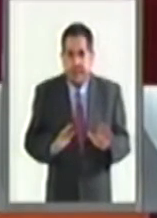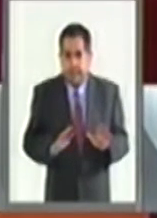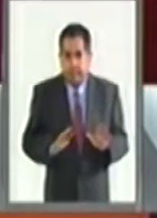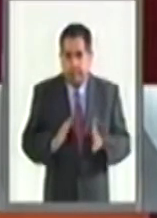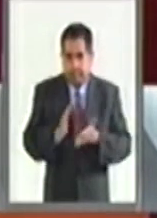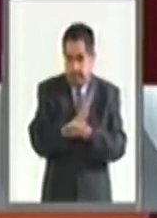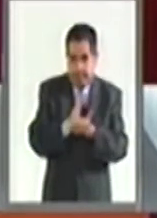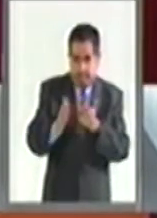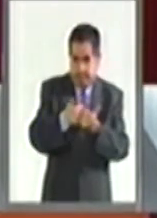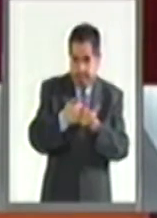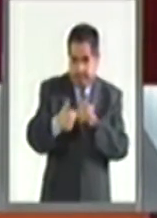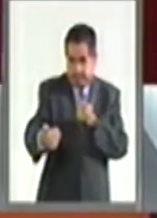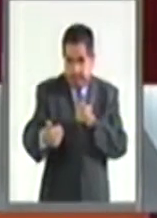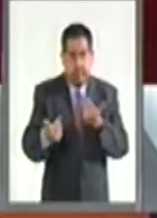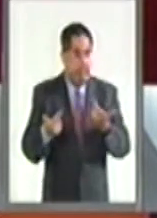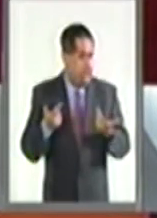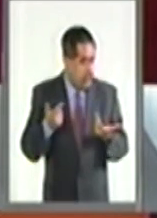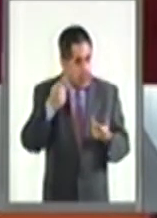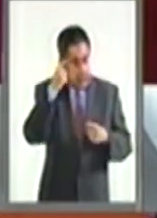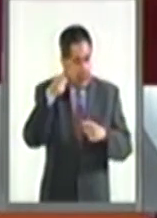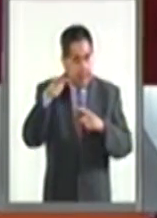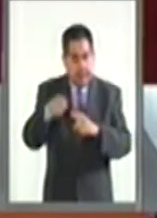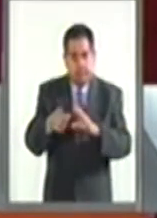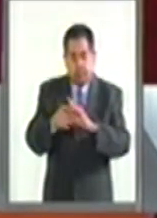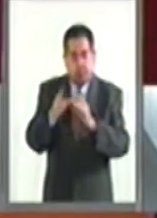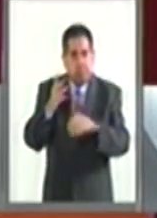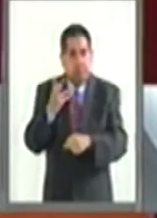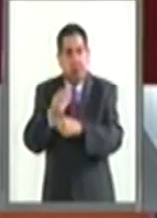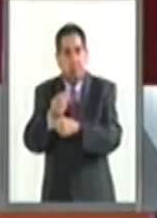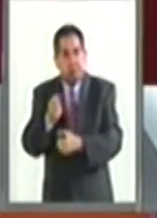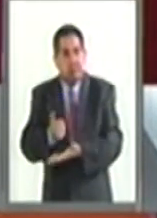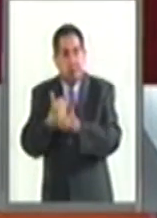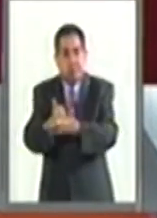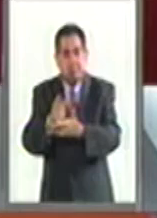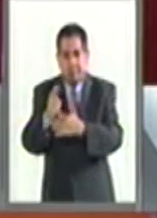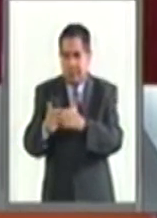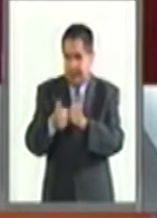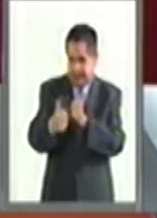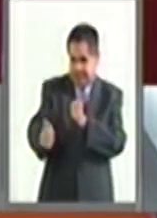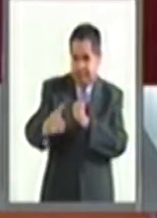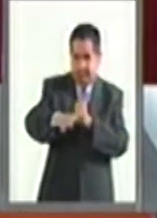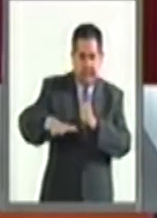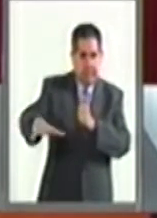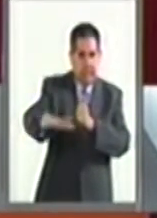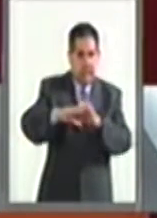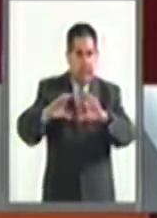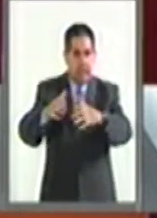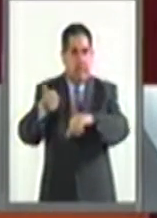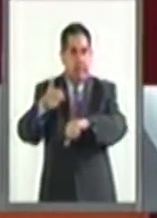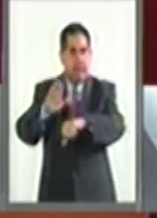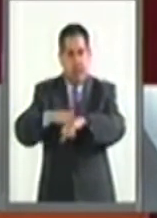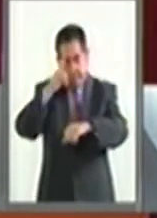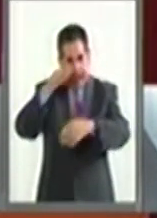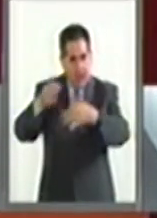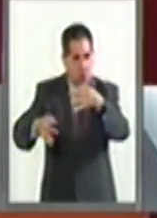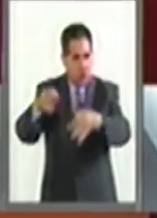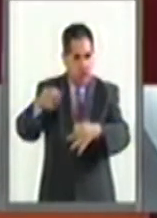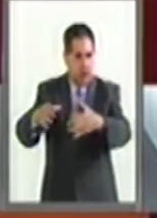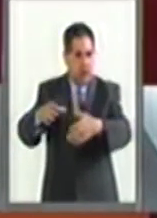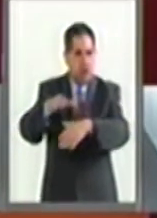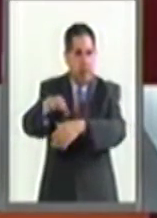En consecuencia, el objetivo de la reforma es fortalecer la independencia y autonomía de los órganos administrativos